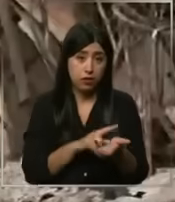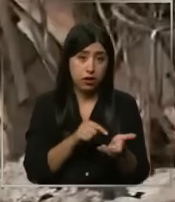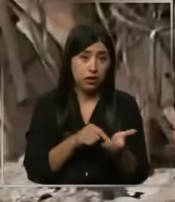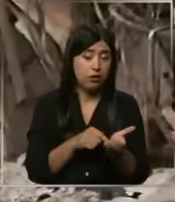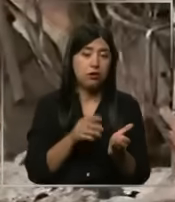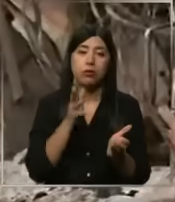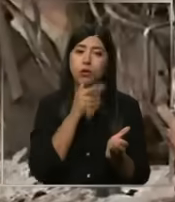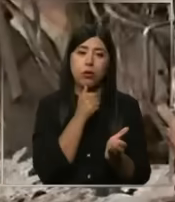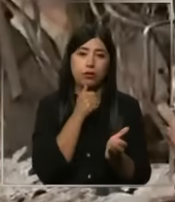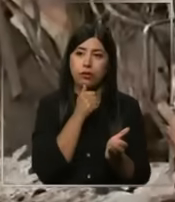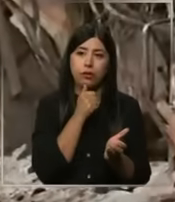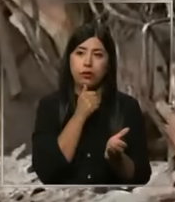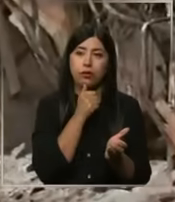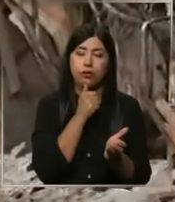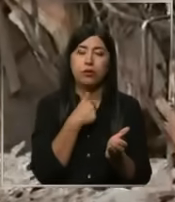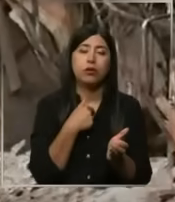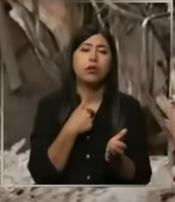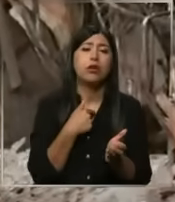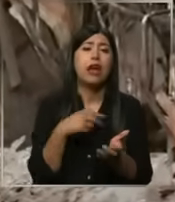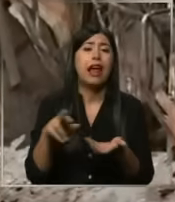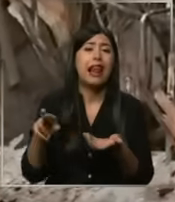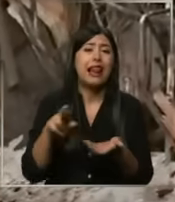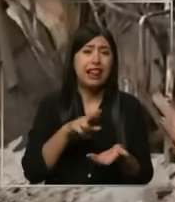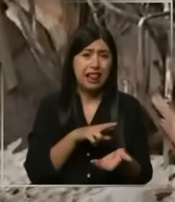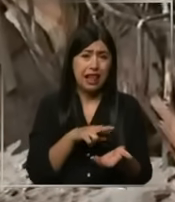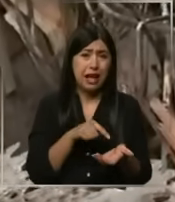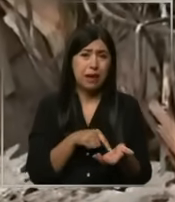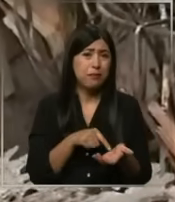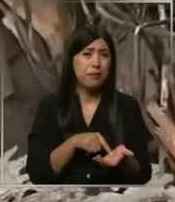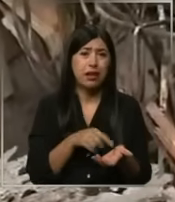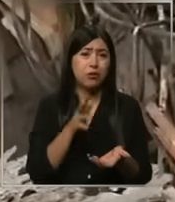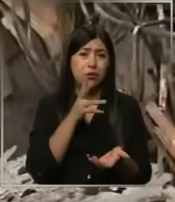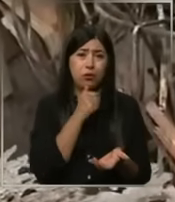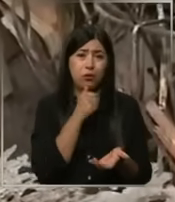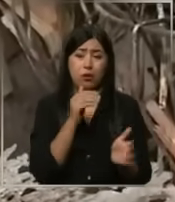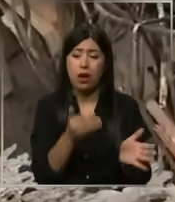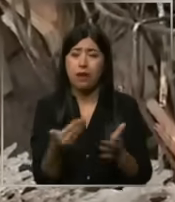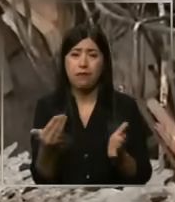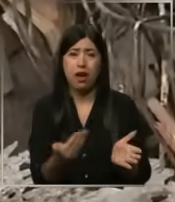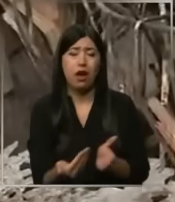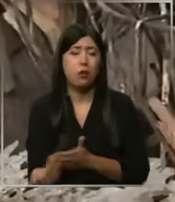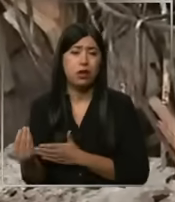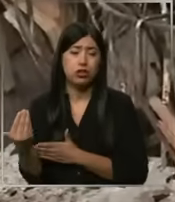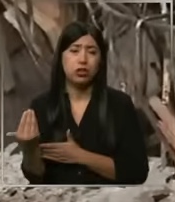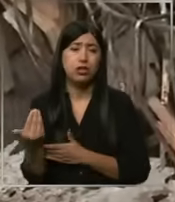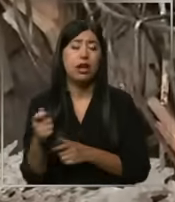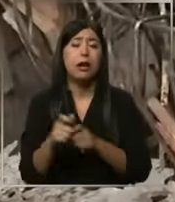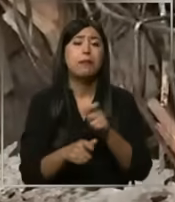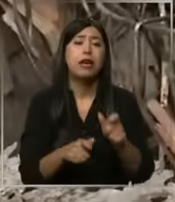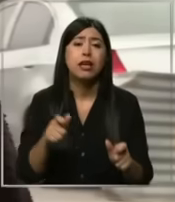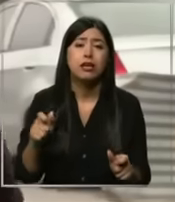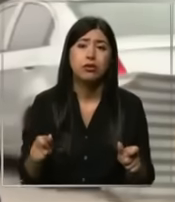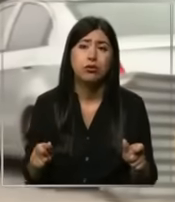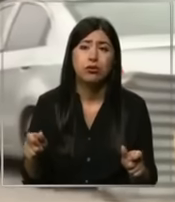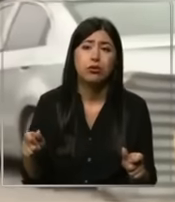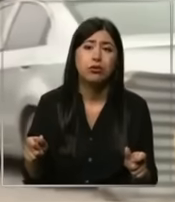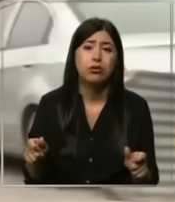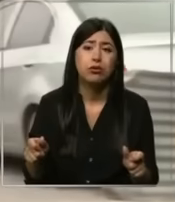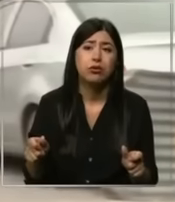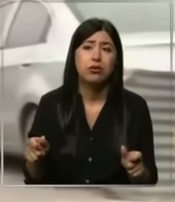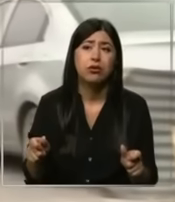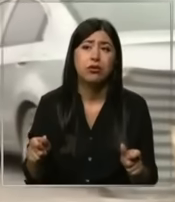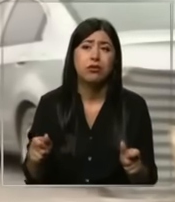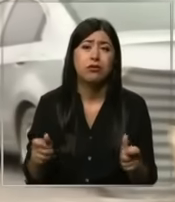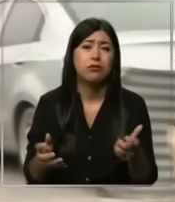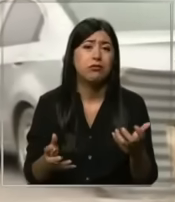SAE. Insisto, la alarma no sonó para una evacuación. La gente iba quemándose